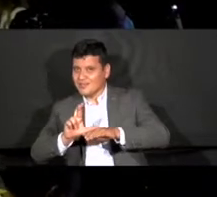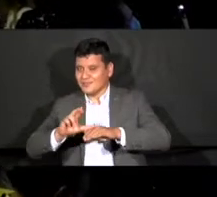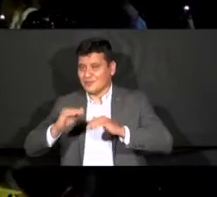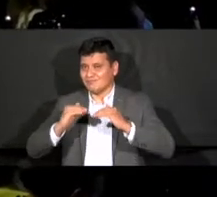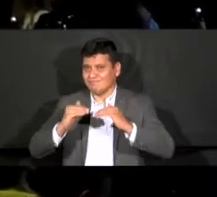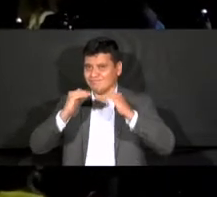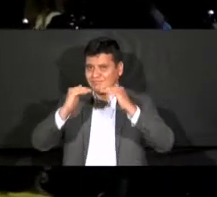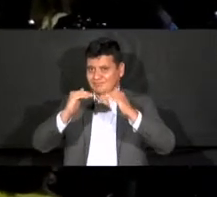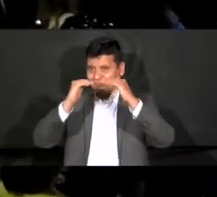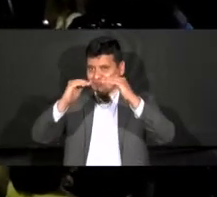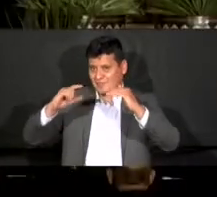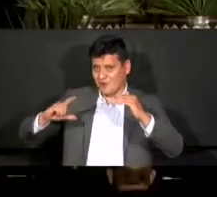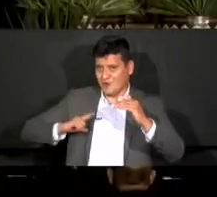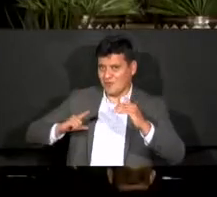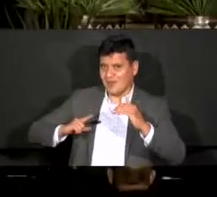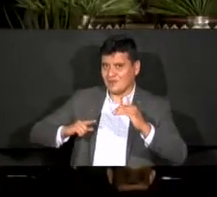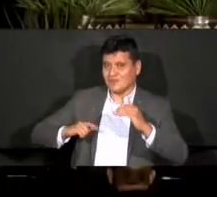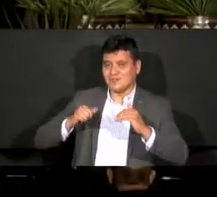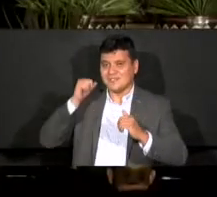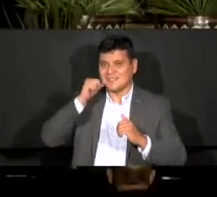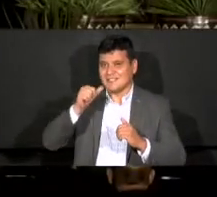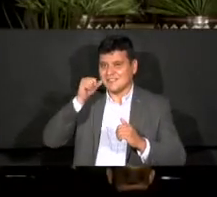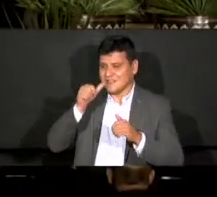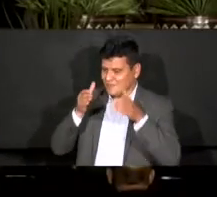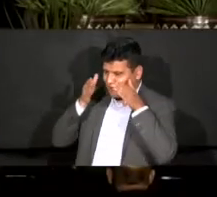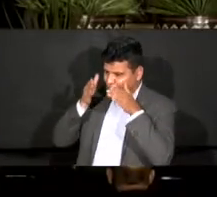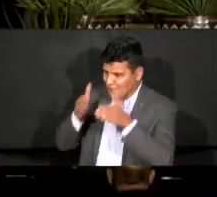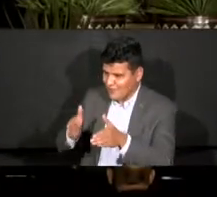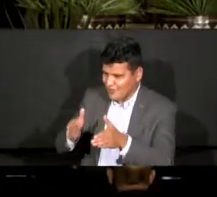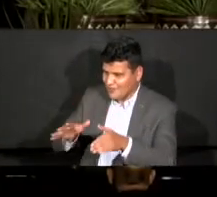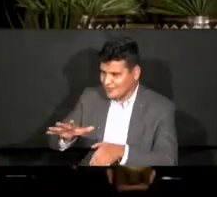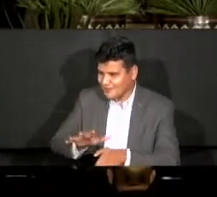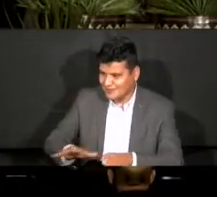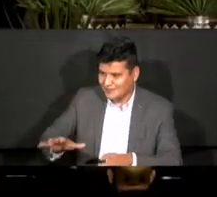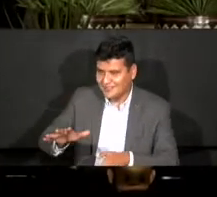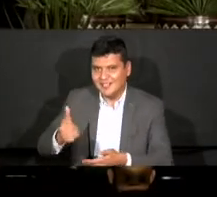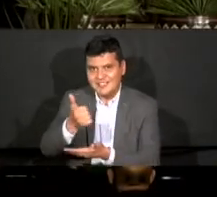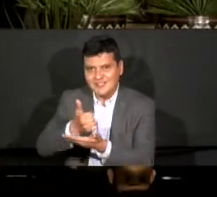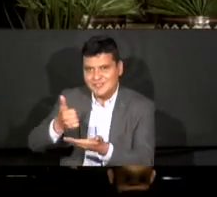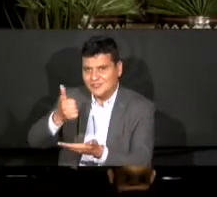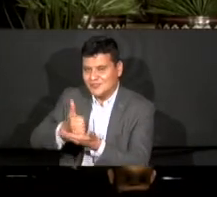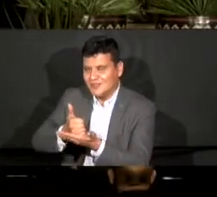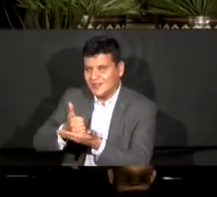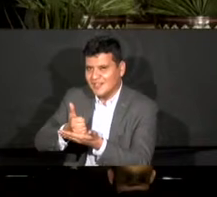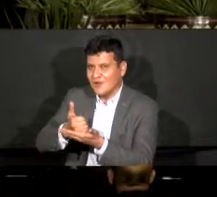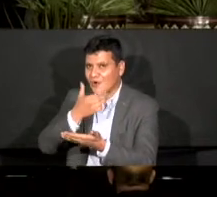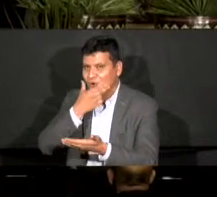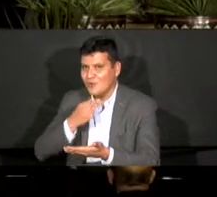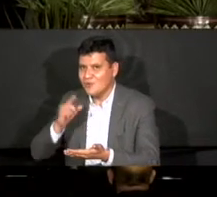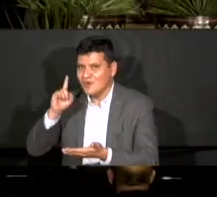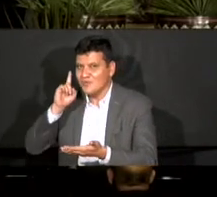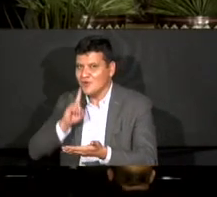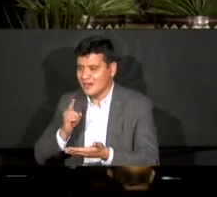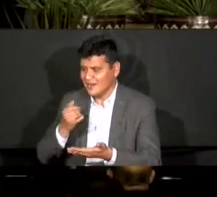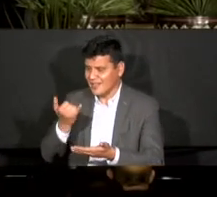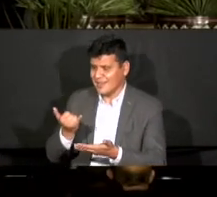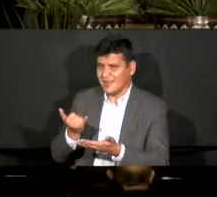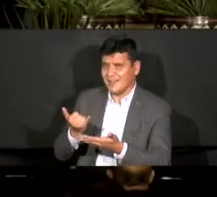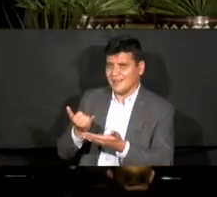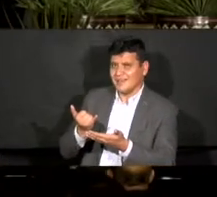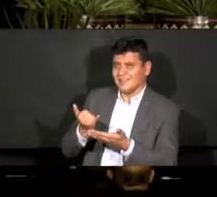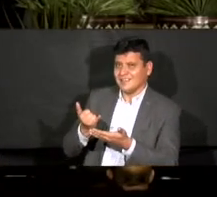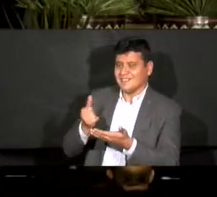del pueblo, fortaleciendo sus derechos y erradicando privilegios a través